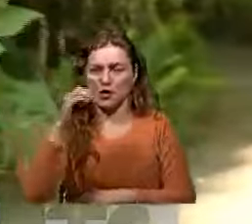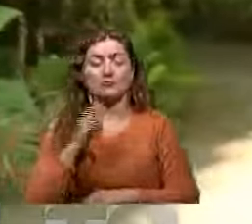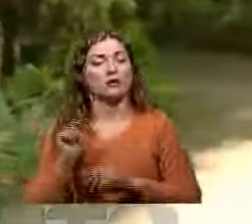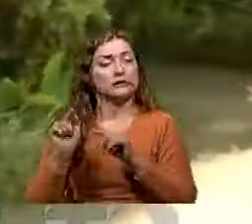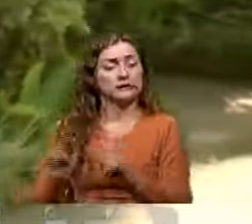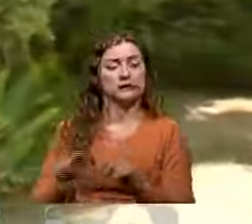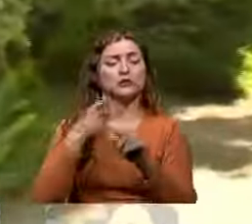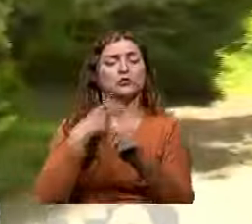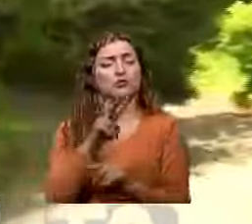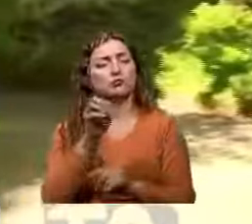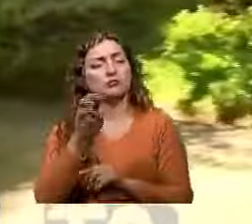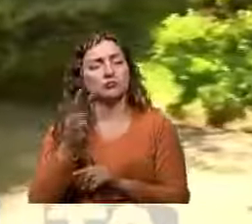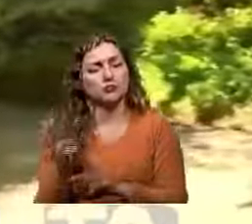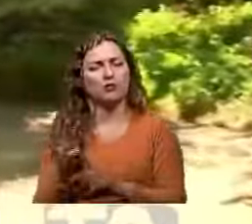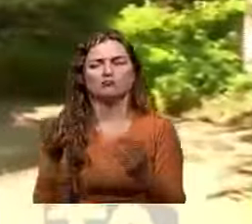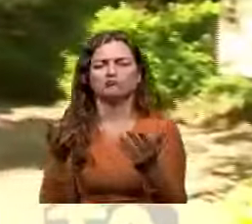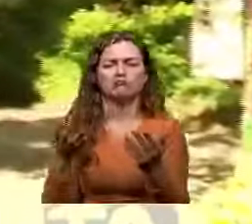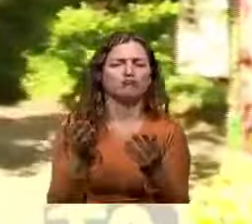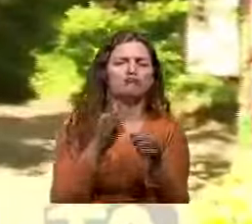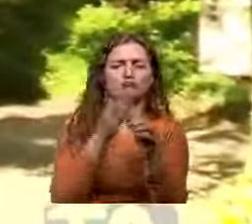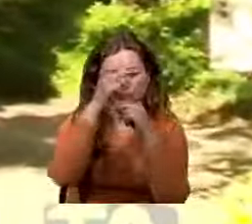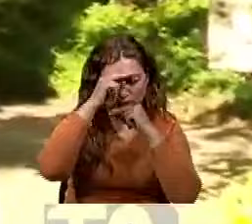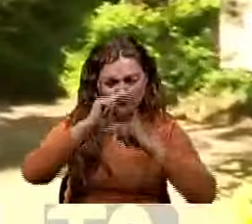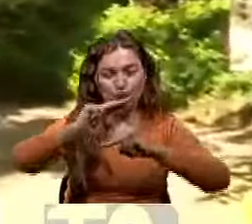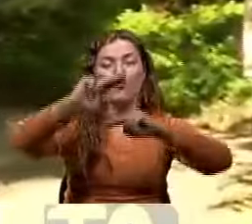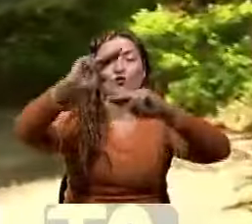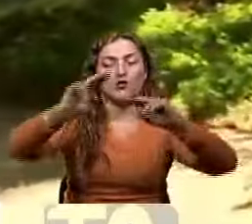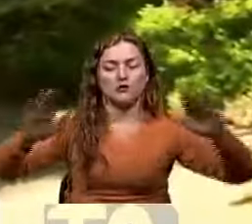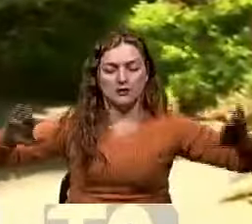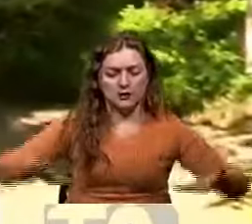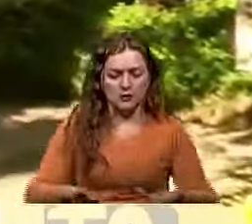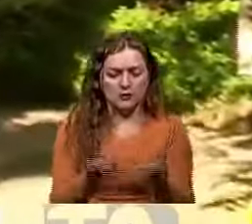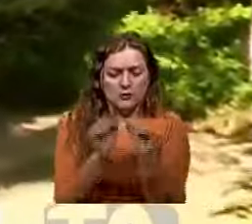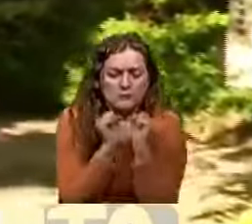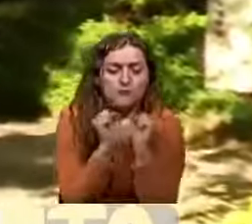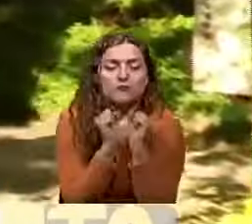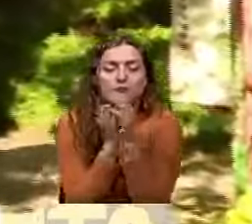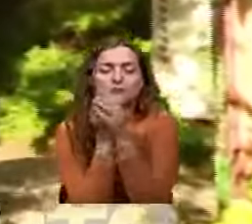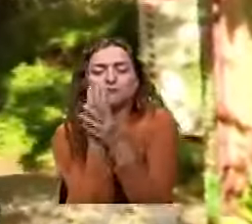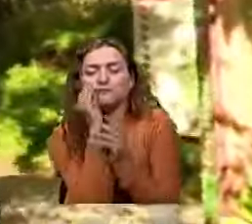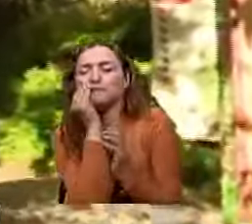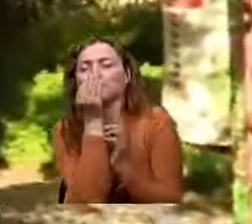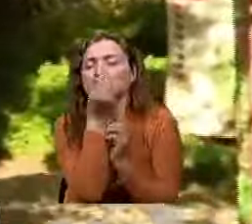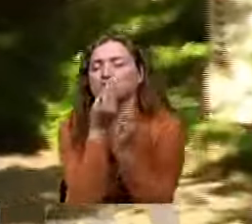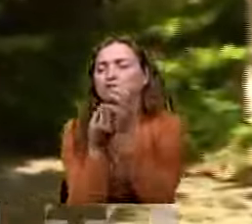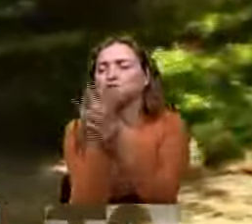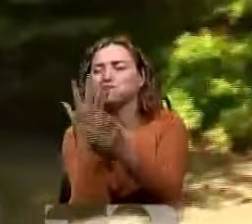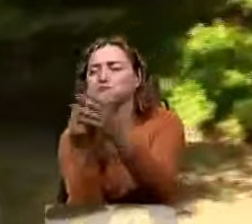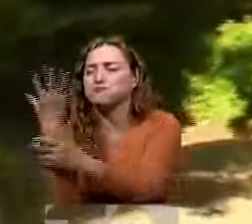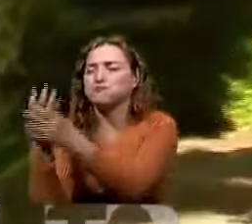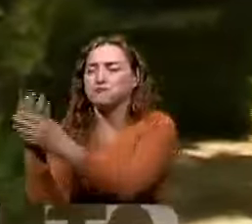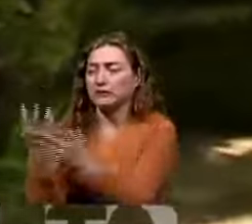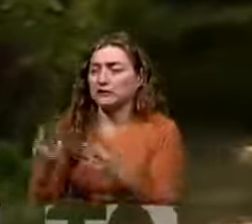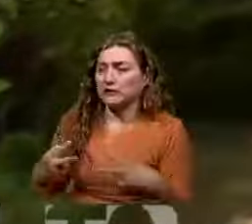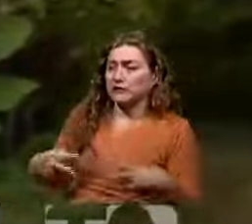hemos decidido rendir un tributo, un homenaje al páramo, a su flora y a su fauna. Es decir, para valorizar